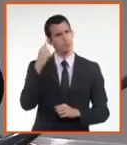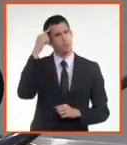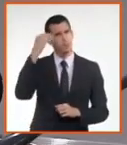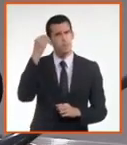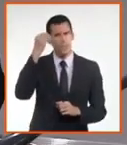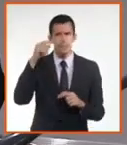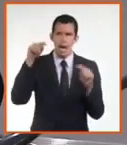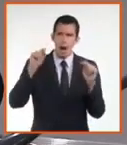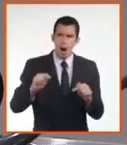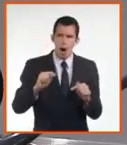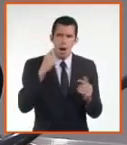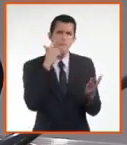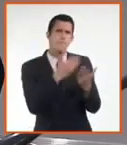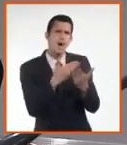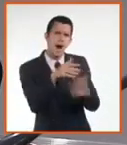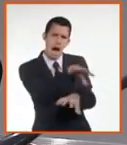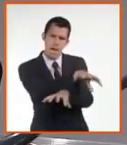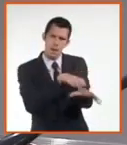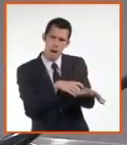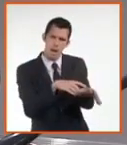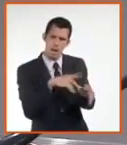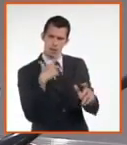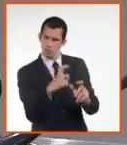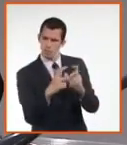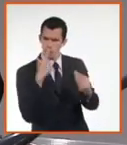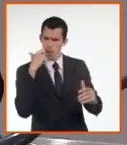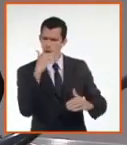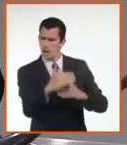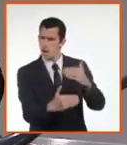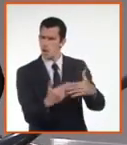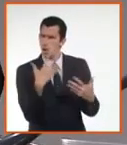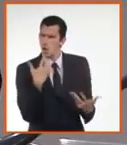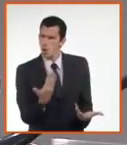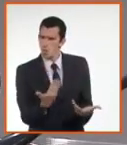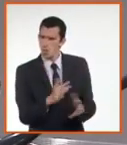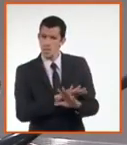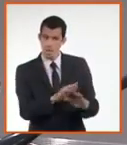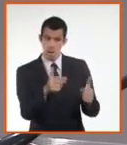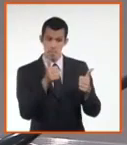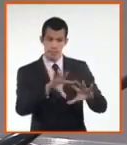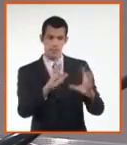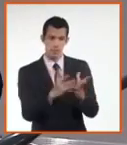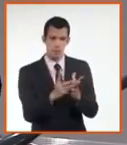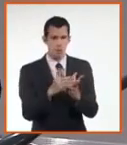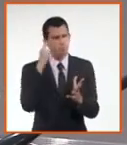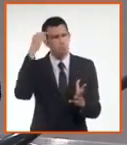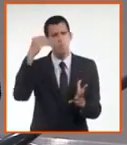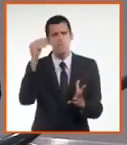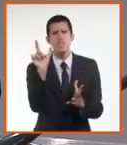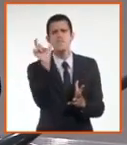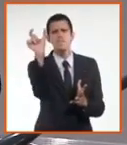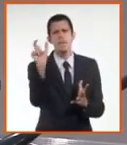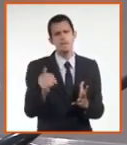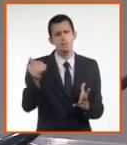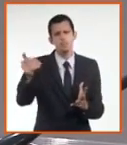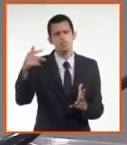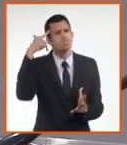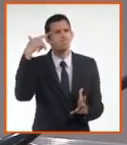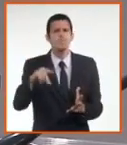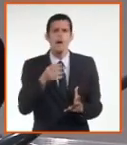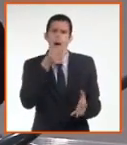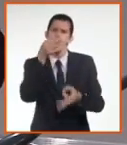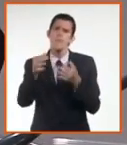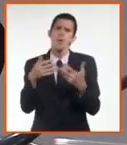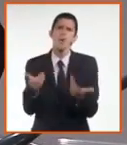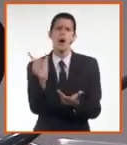humanos pero realmente se está avanzando bien bien rápido y tenemos también que eso si pudiéramos lograrlo antes un sistema diagnóstico